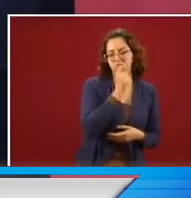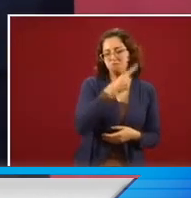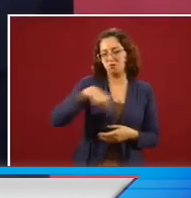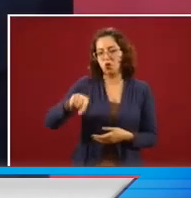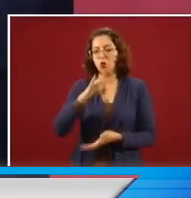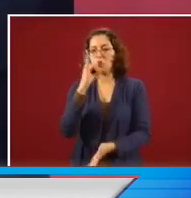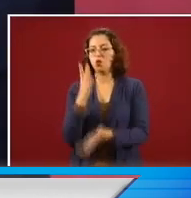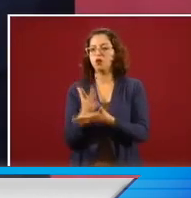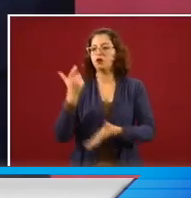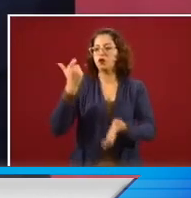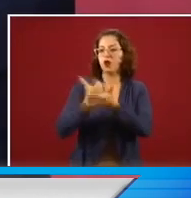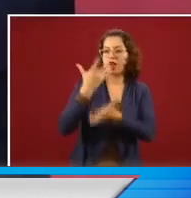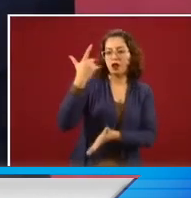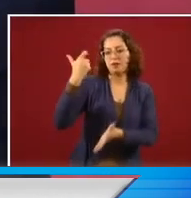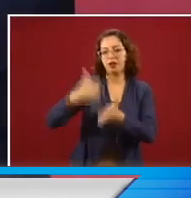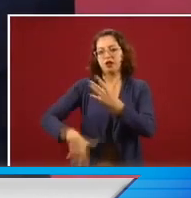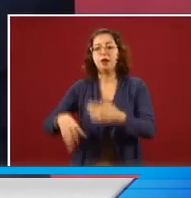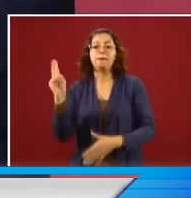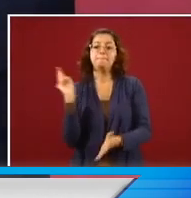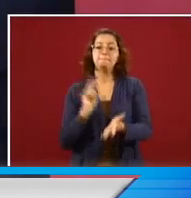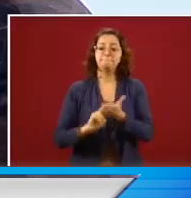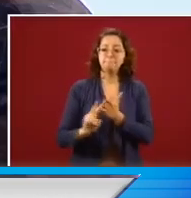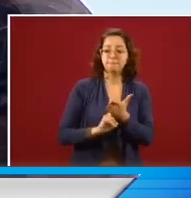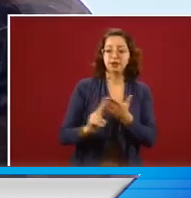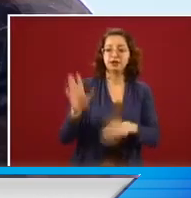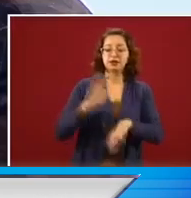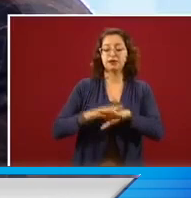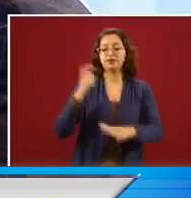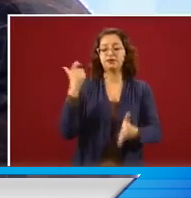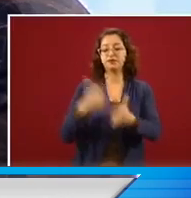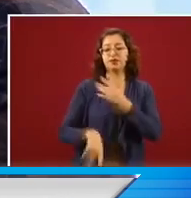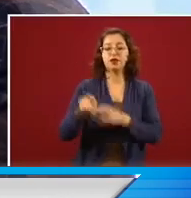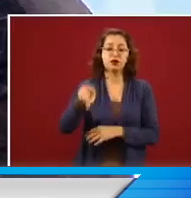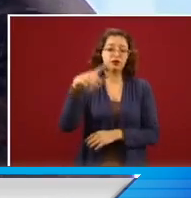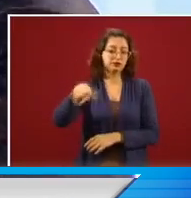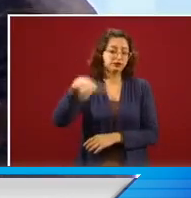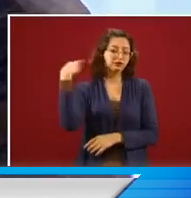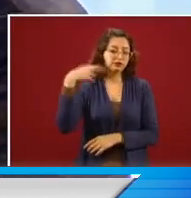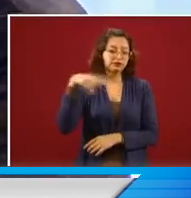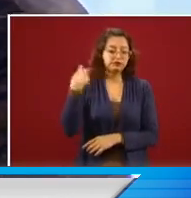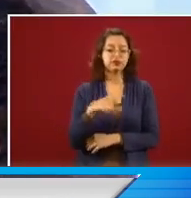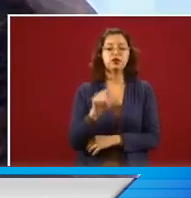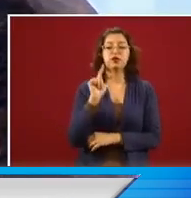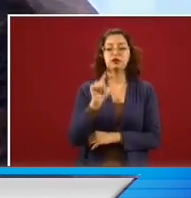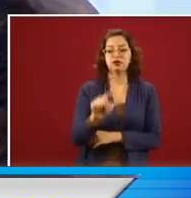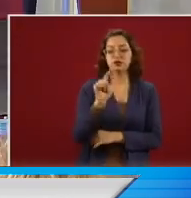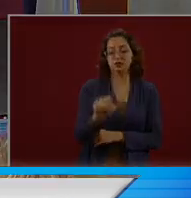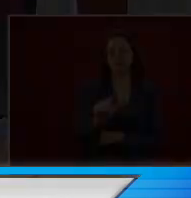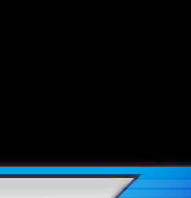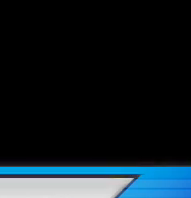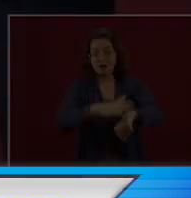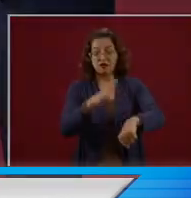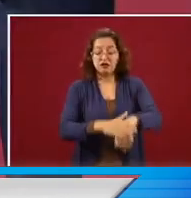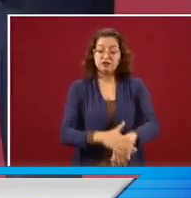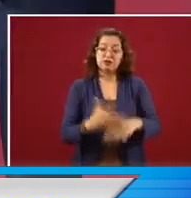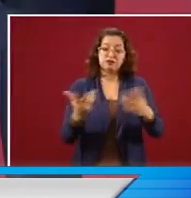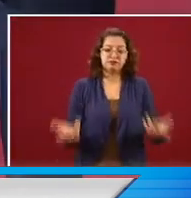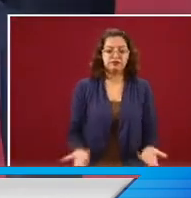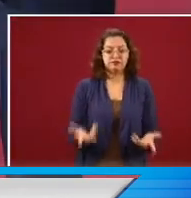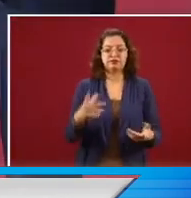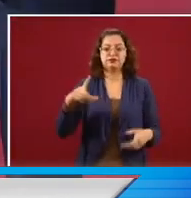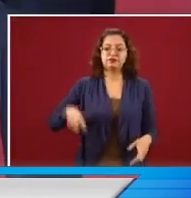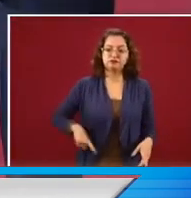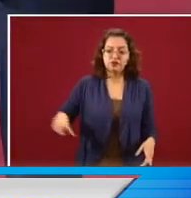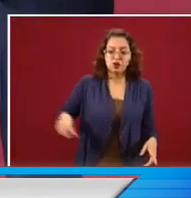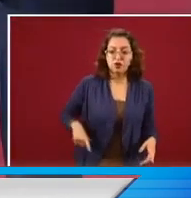a 19.40 por kilogramo, gas LP estacionario marca Energía Ecológica a 10.98 por litro. Con precio